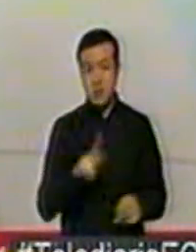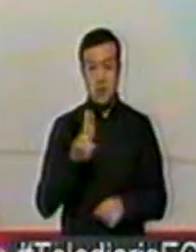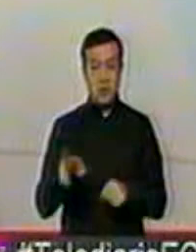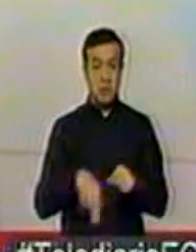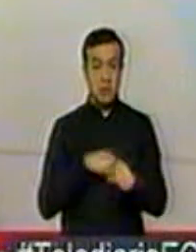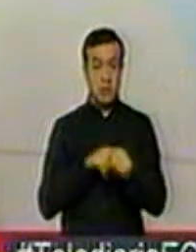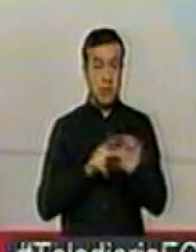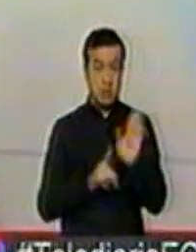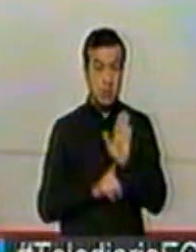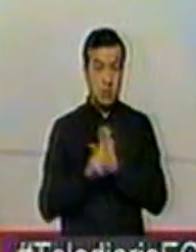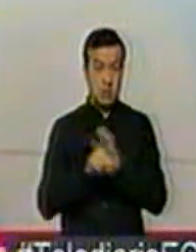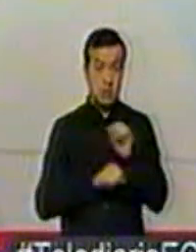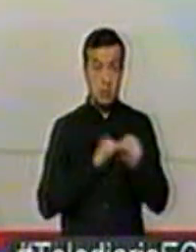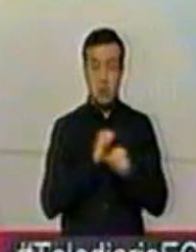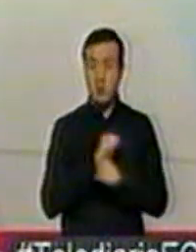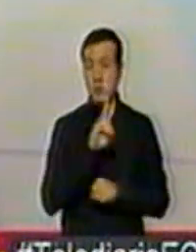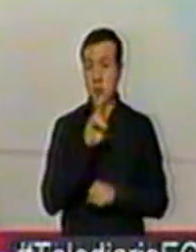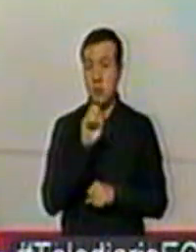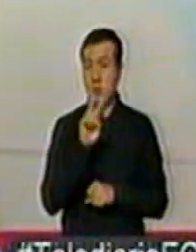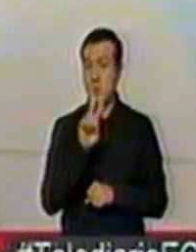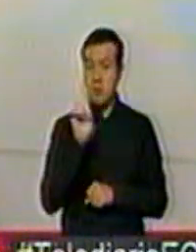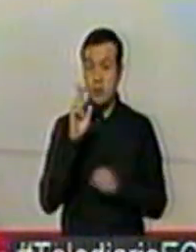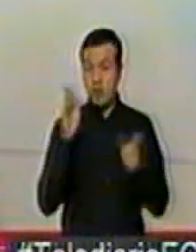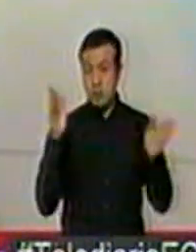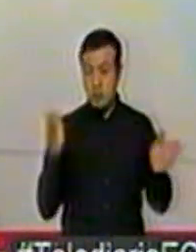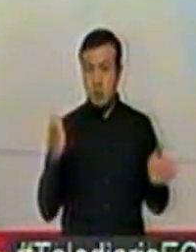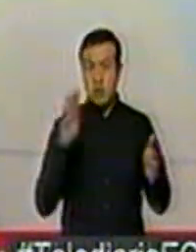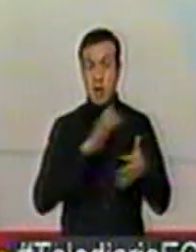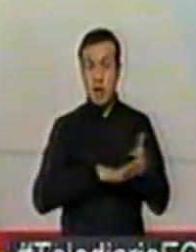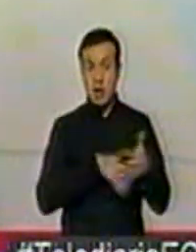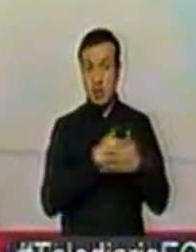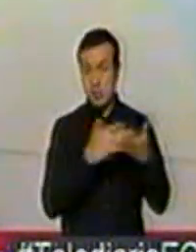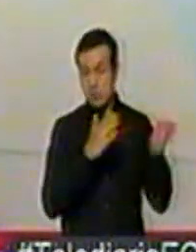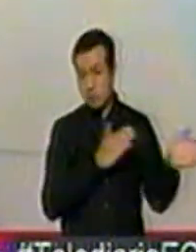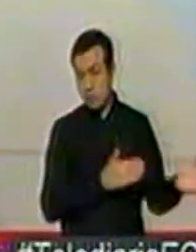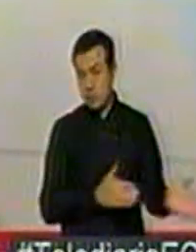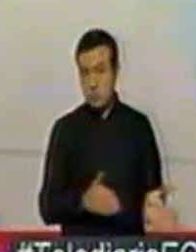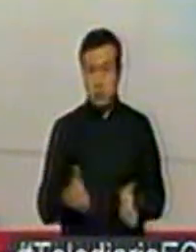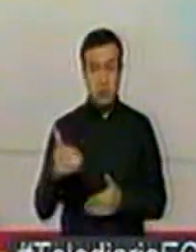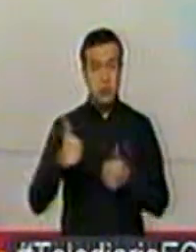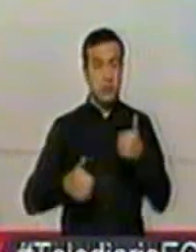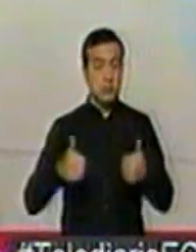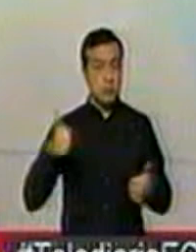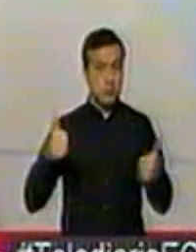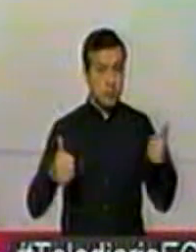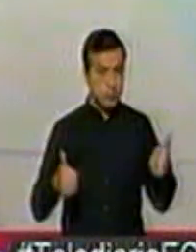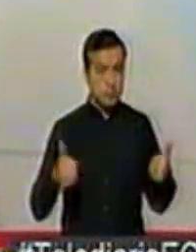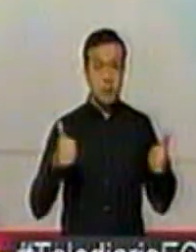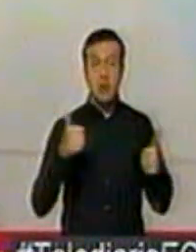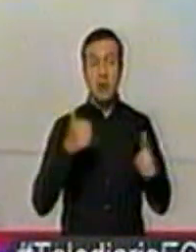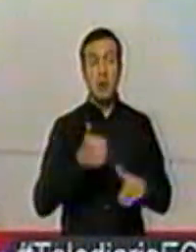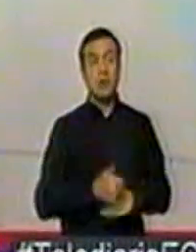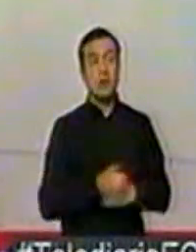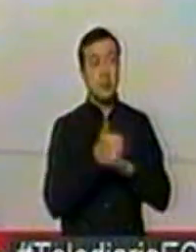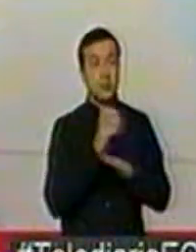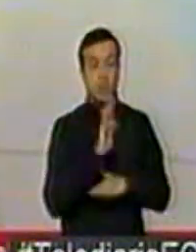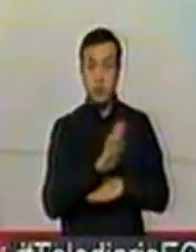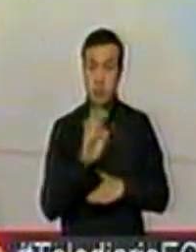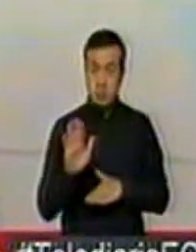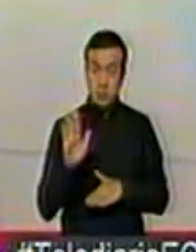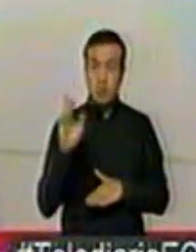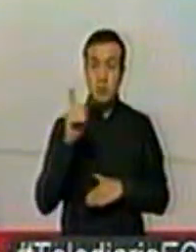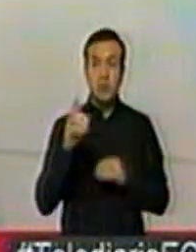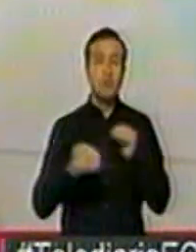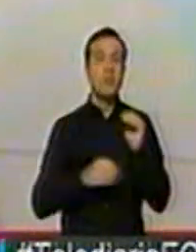otro. Es la hoja de ruta, digamos, la brújula que debe guiar a las autoridades nacionales y a las autoridades locales para